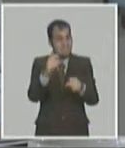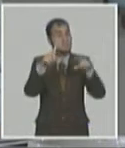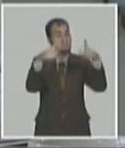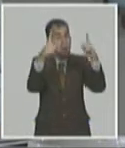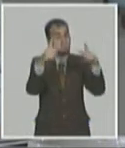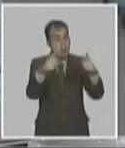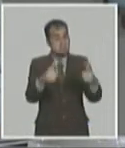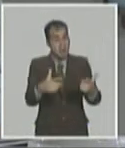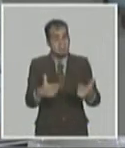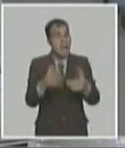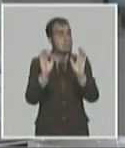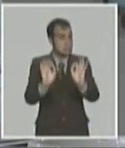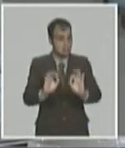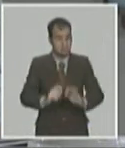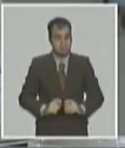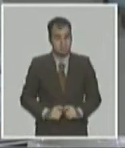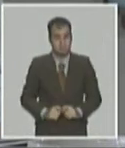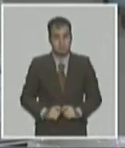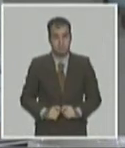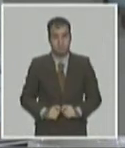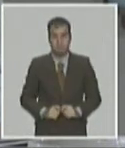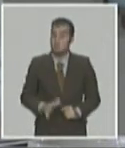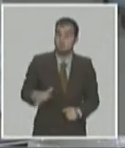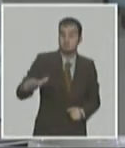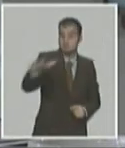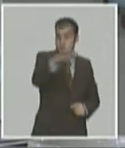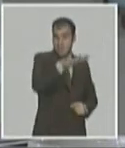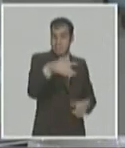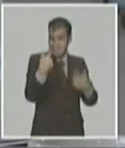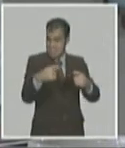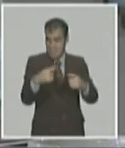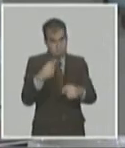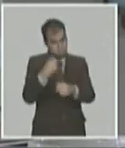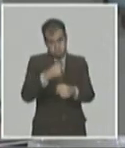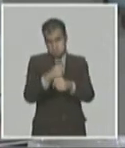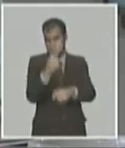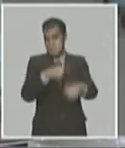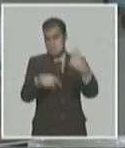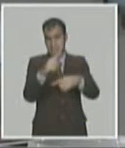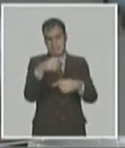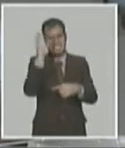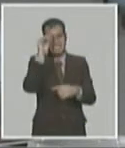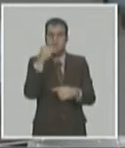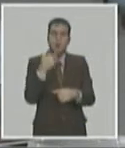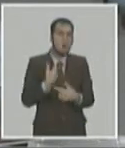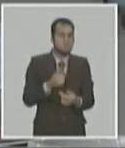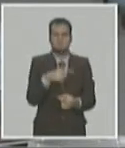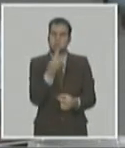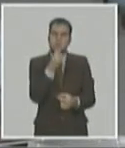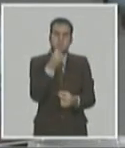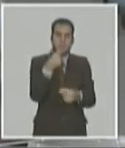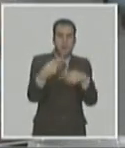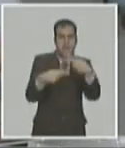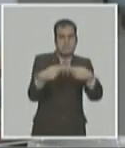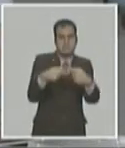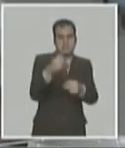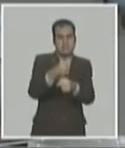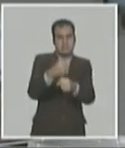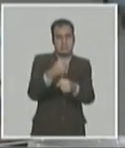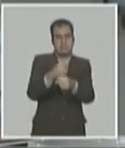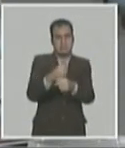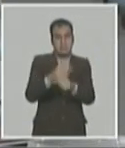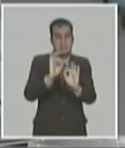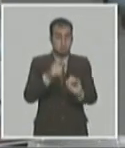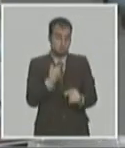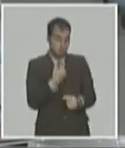cada uno de nosotros le hagamos esa herramienta donde nos permita saber qué nos corresponde hacer en el pedacito donde